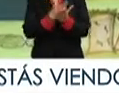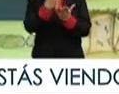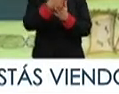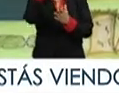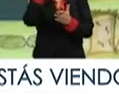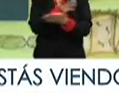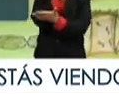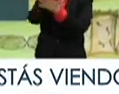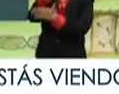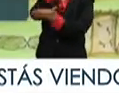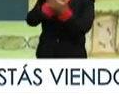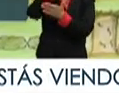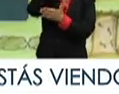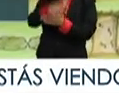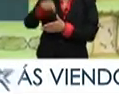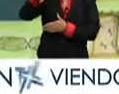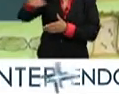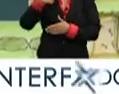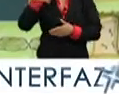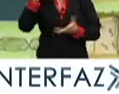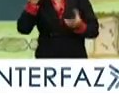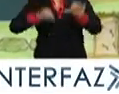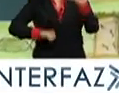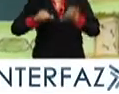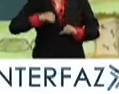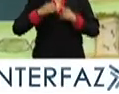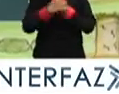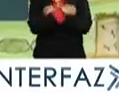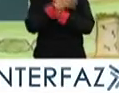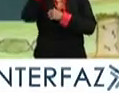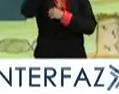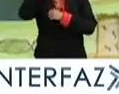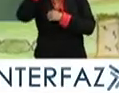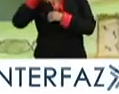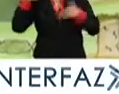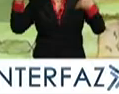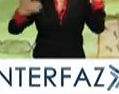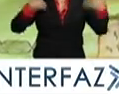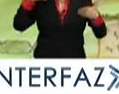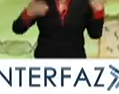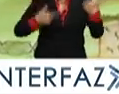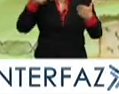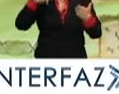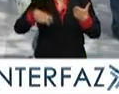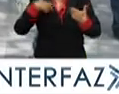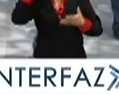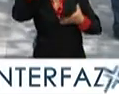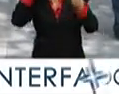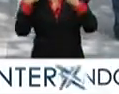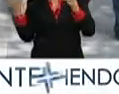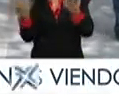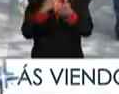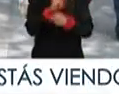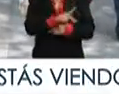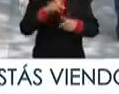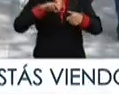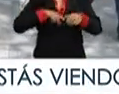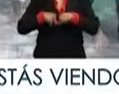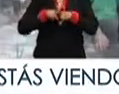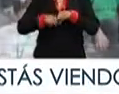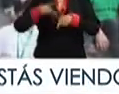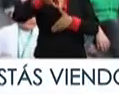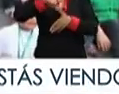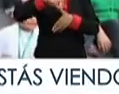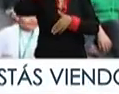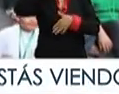un viaje a la Ciudad de México en el que desarrollan actividades educativas, culturales y recreativas y de esta manera acercar a los pueblos hermanos de América